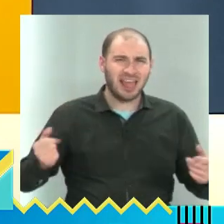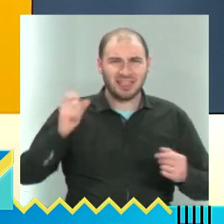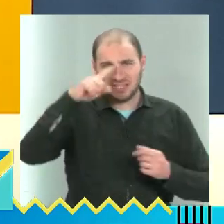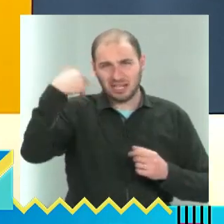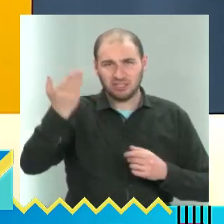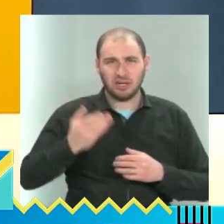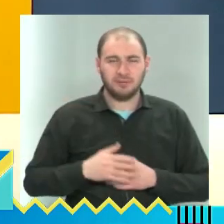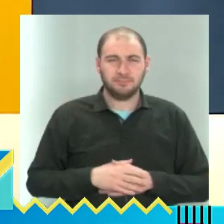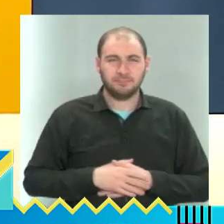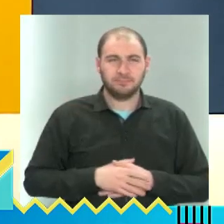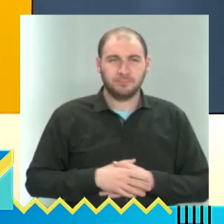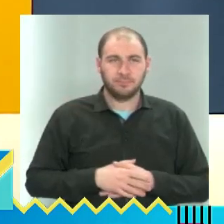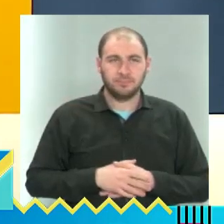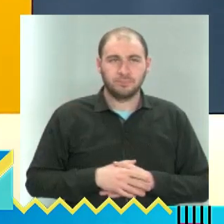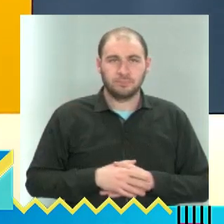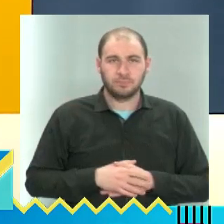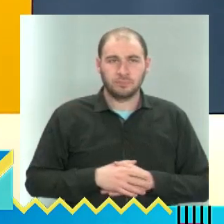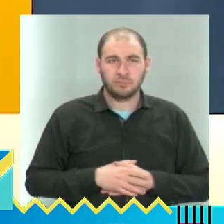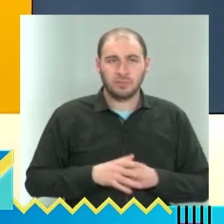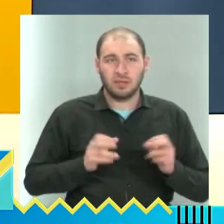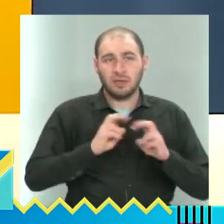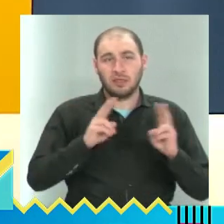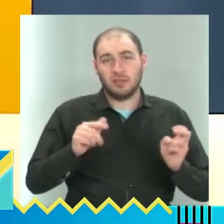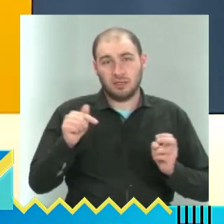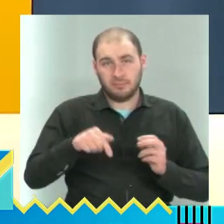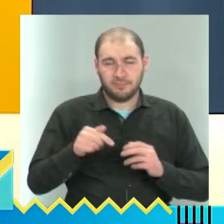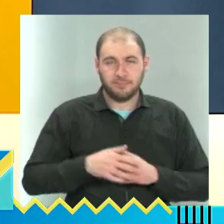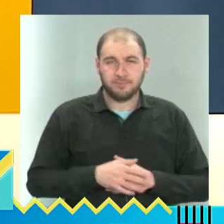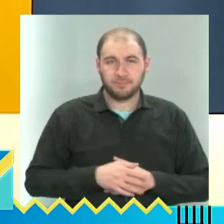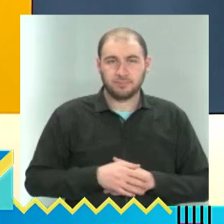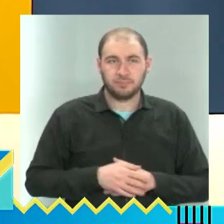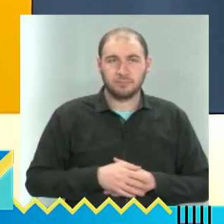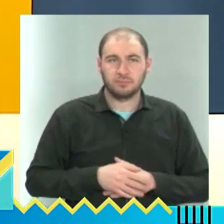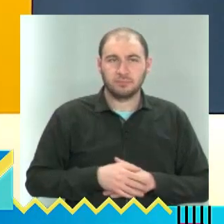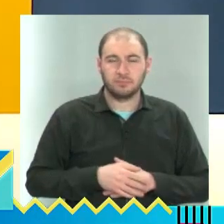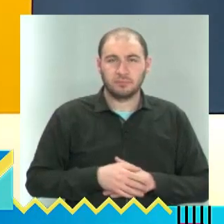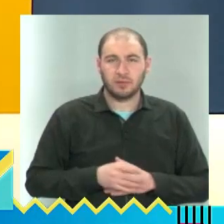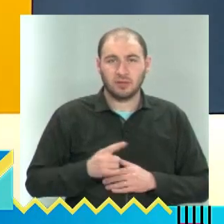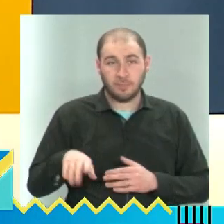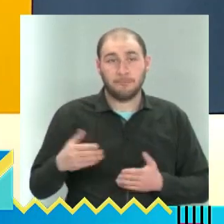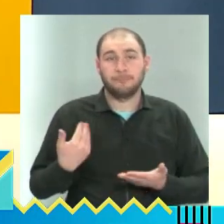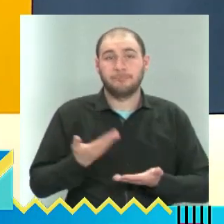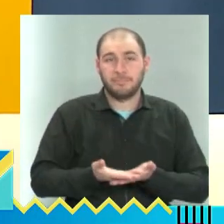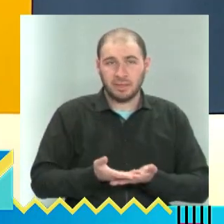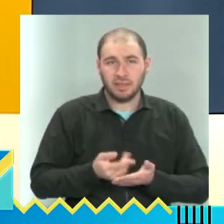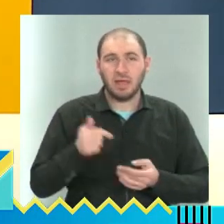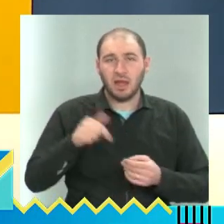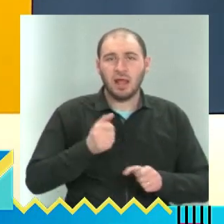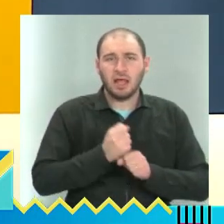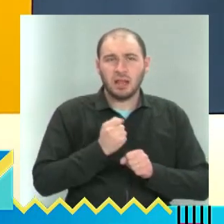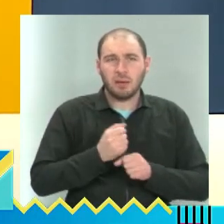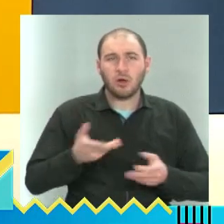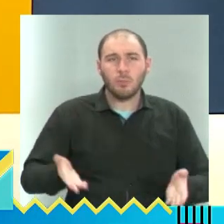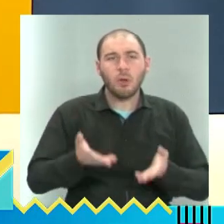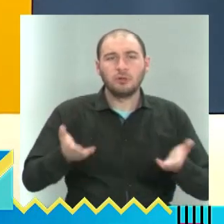internacionales generalmente, y bueno, y por esas cuestiones que planteamos es que sugerimos, digamos, y estamos haciendo un trabajo de